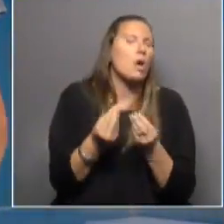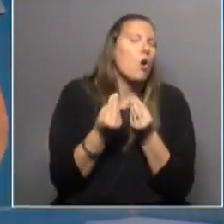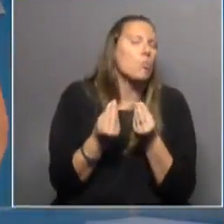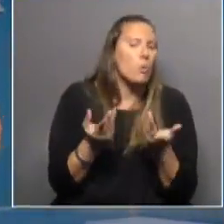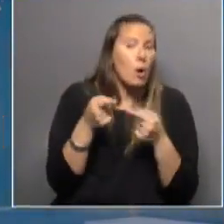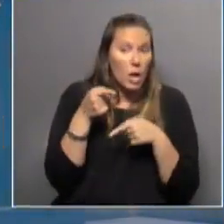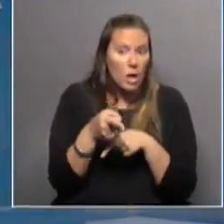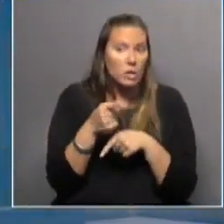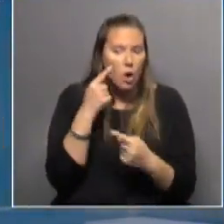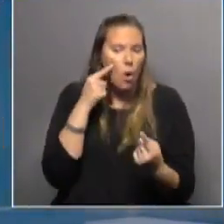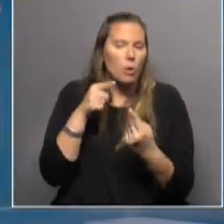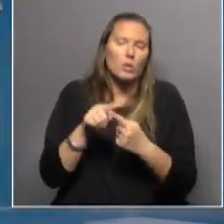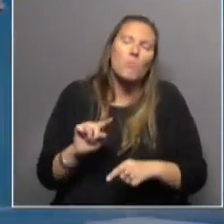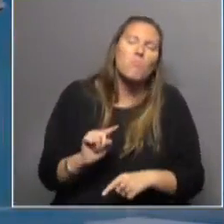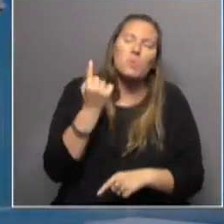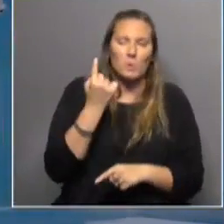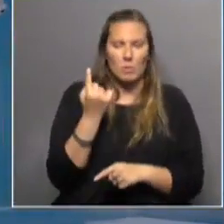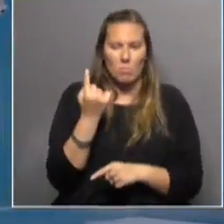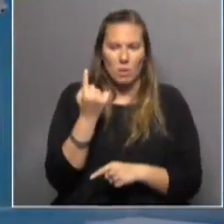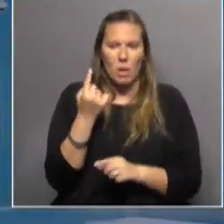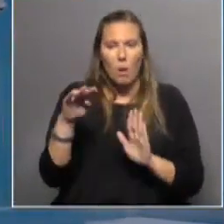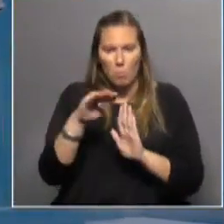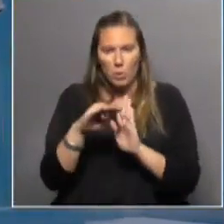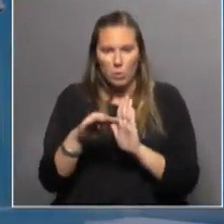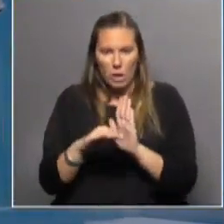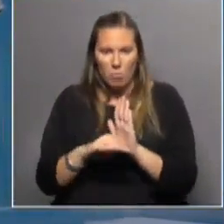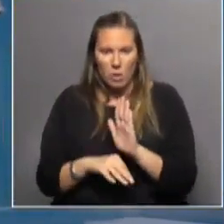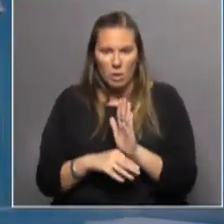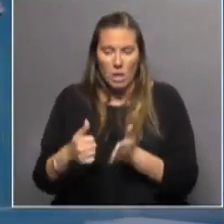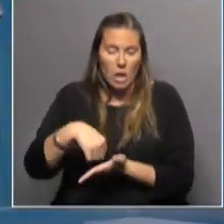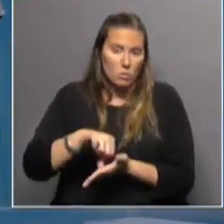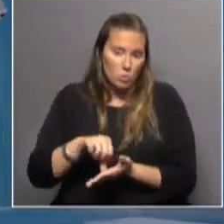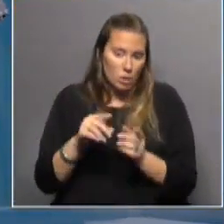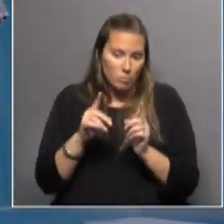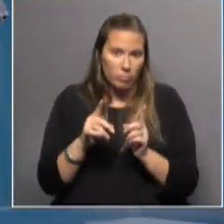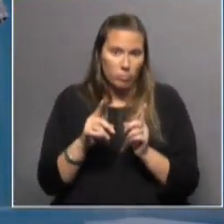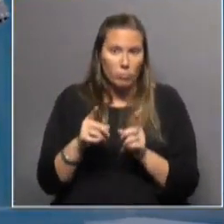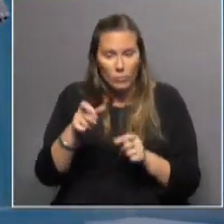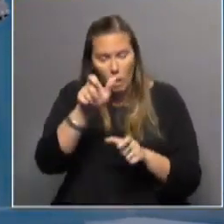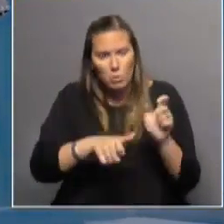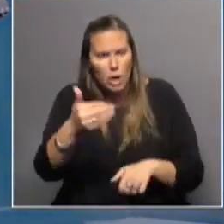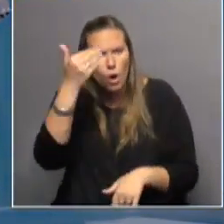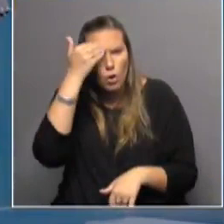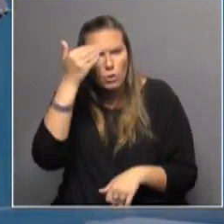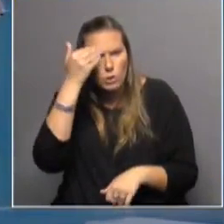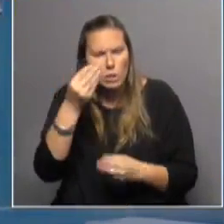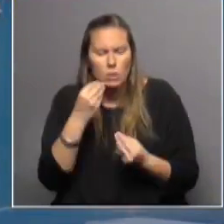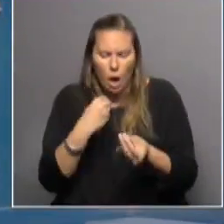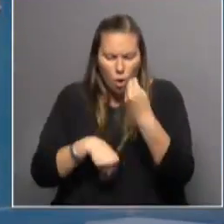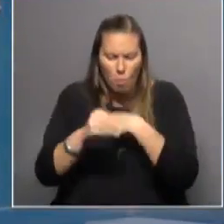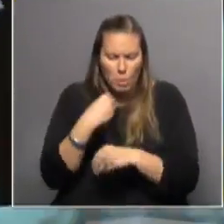ese es el gran objetivo que tiene el programa dentro de la ciudad hacer tomar conciencia de cómo nos